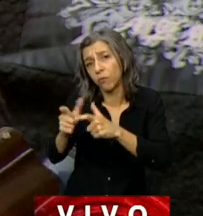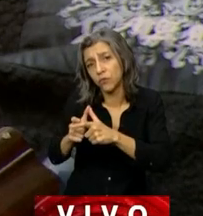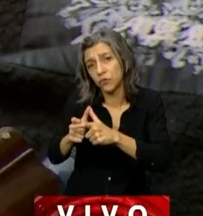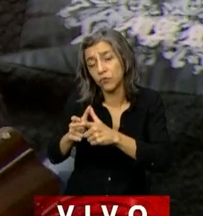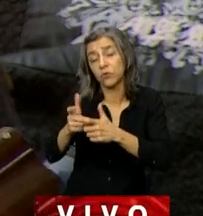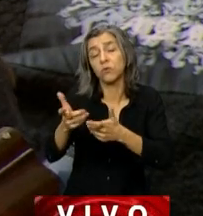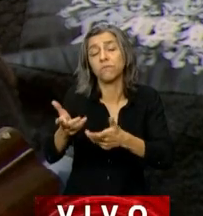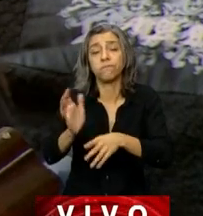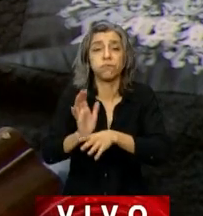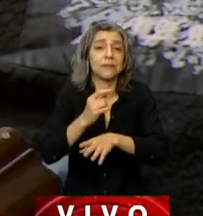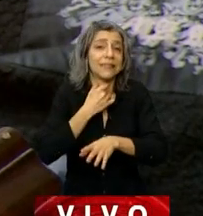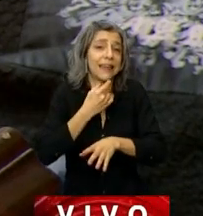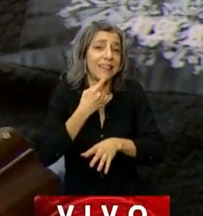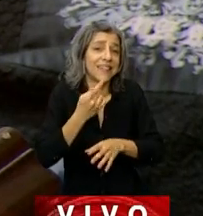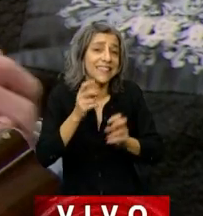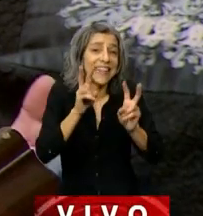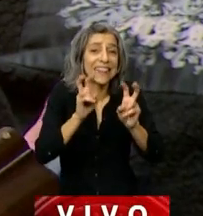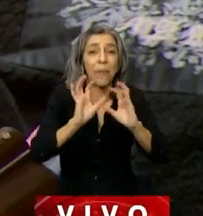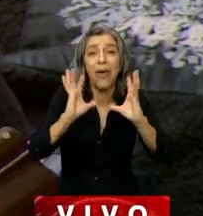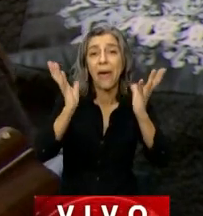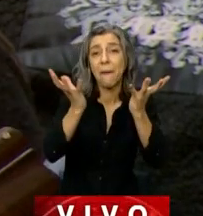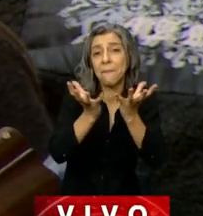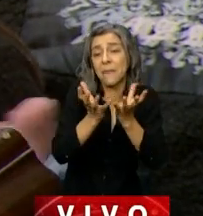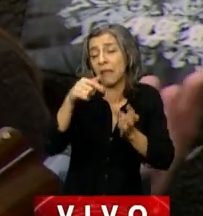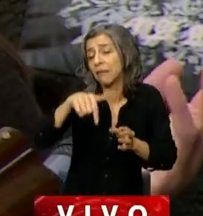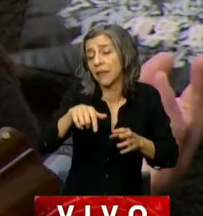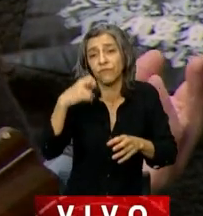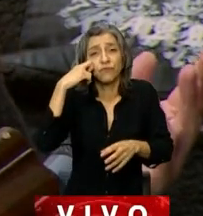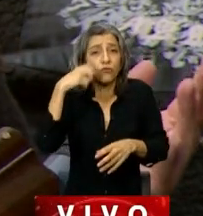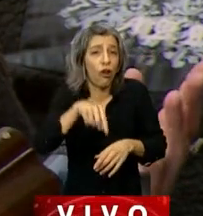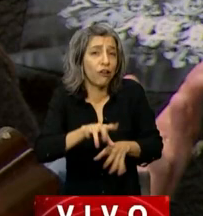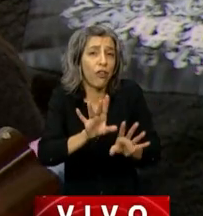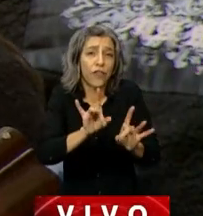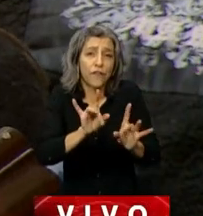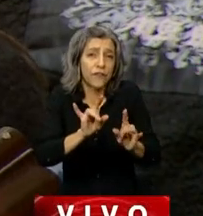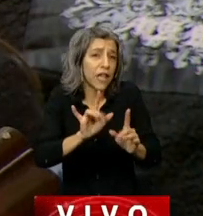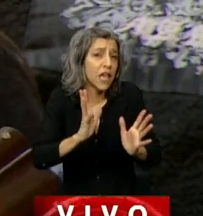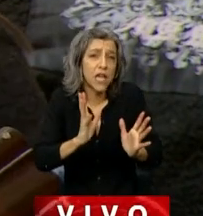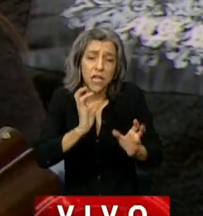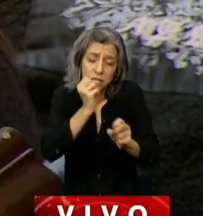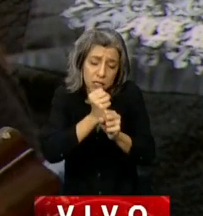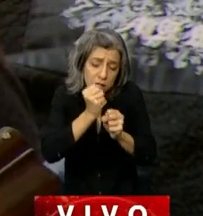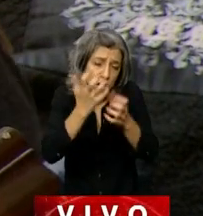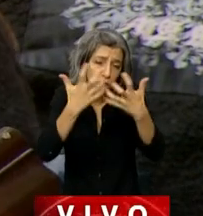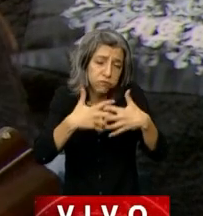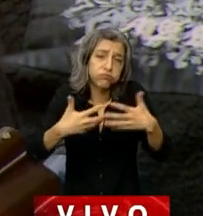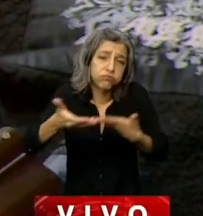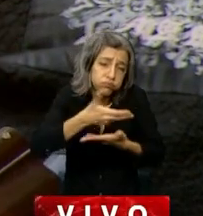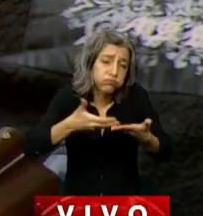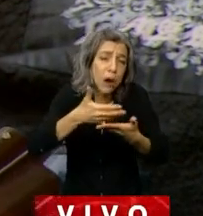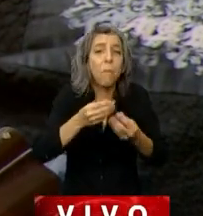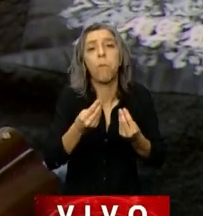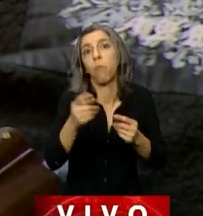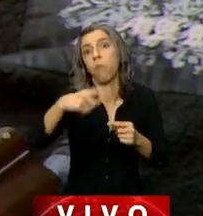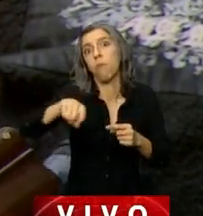temas ambientales en este Congreso, porque obvio, priman los intereses de los lobbies, como acá ya se dijo, petroleros,